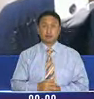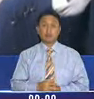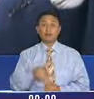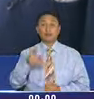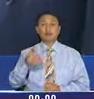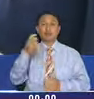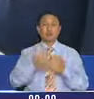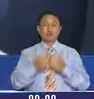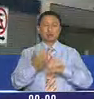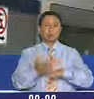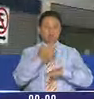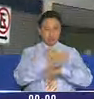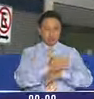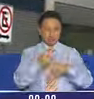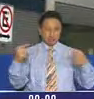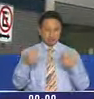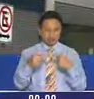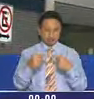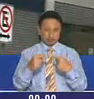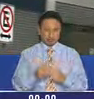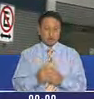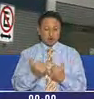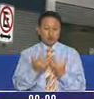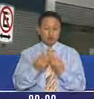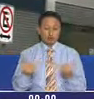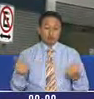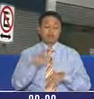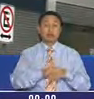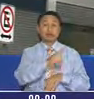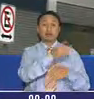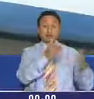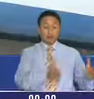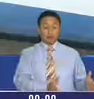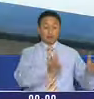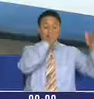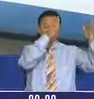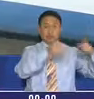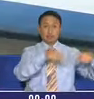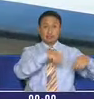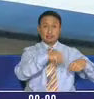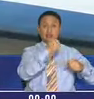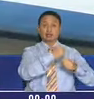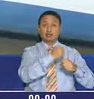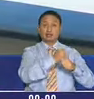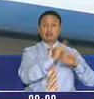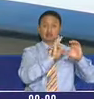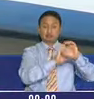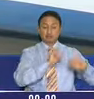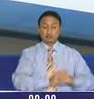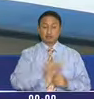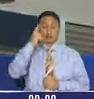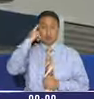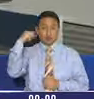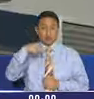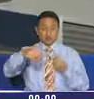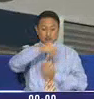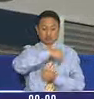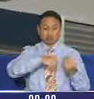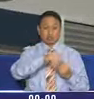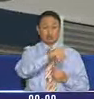al impasse suscitado en días pasados por el inmueble donde funciona el organismo en la ciudad de Quito. El régimen demanda su devolución